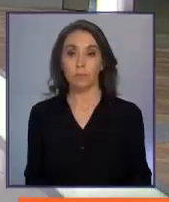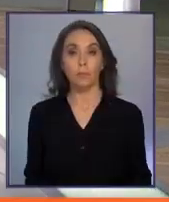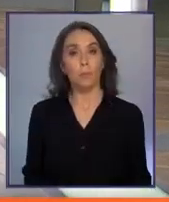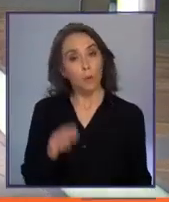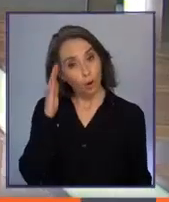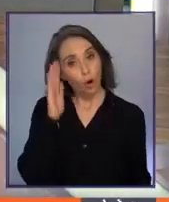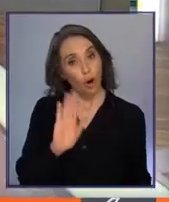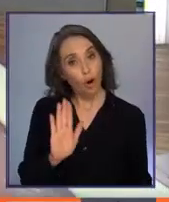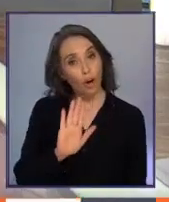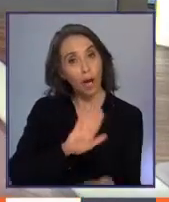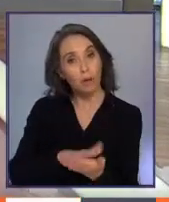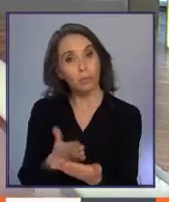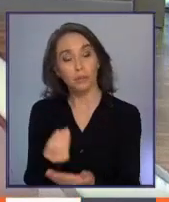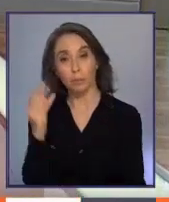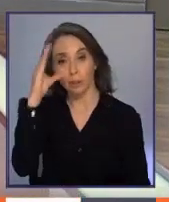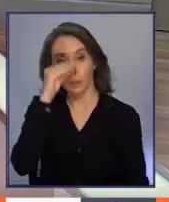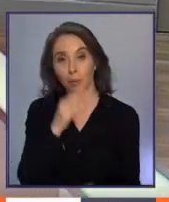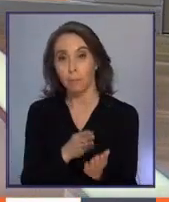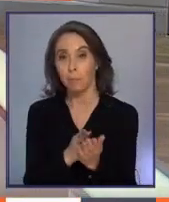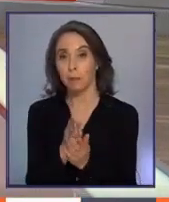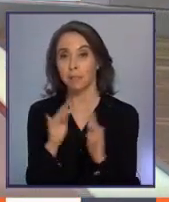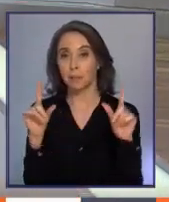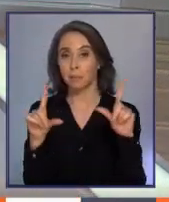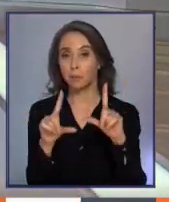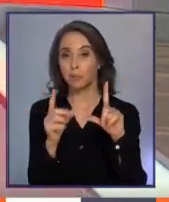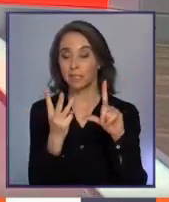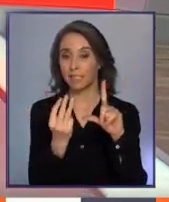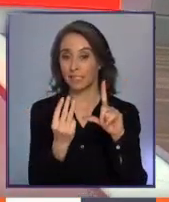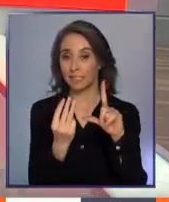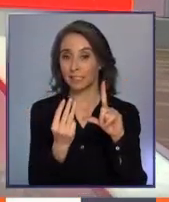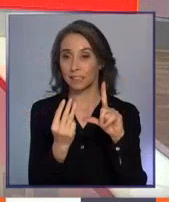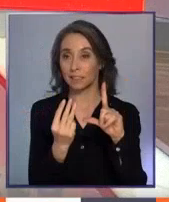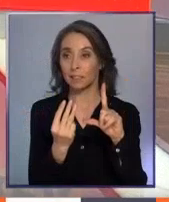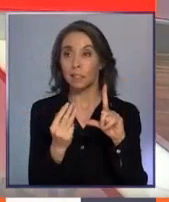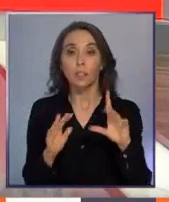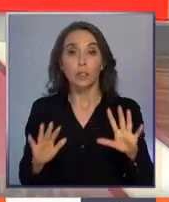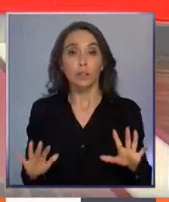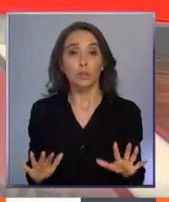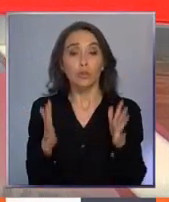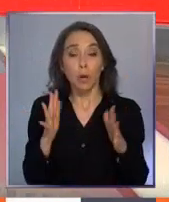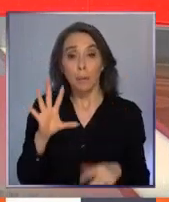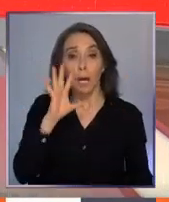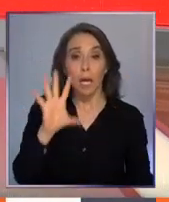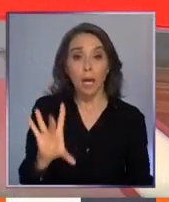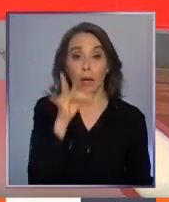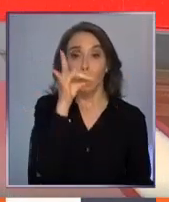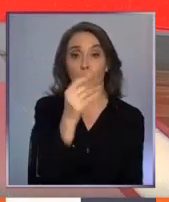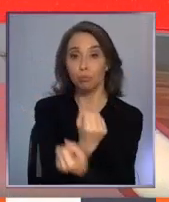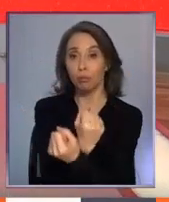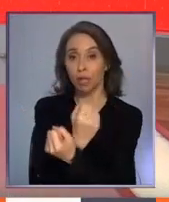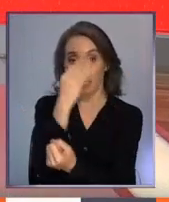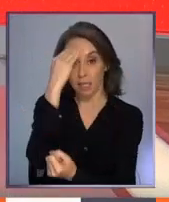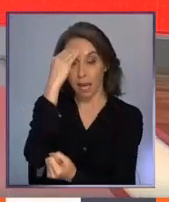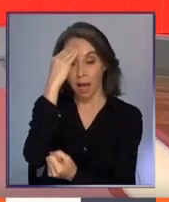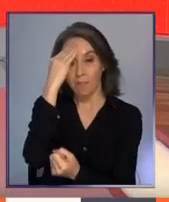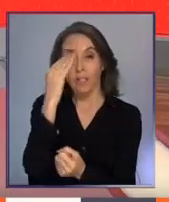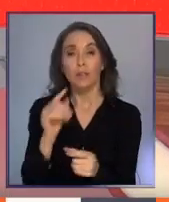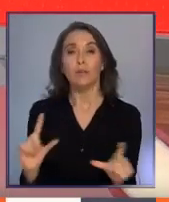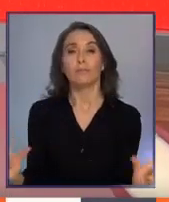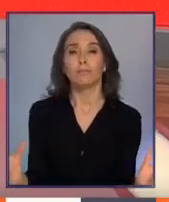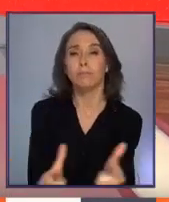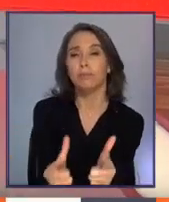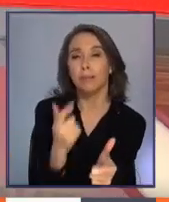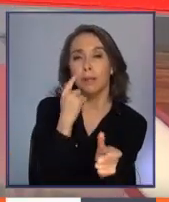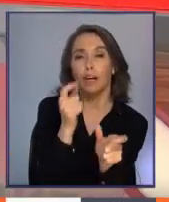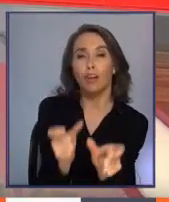Hola, ¿cómo están? Muy buenas noches. Partimos esta edición de Tele 13 con el sorpresivo hallazgo que hizo Carabineros en un procedimiento para